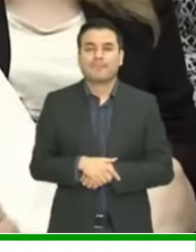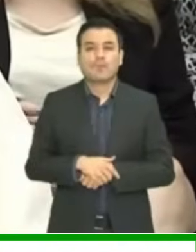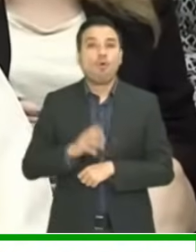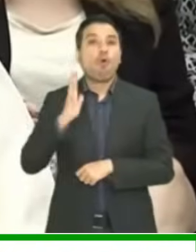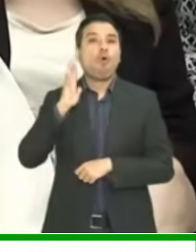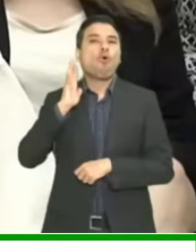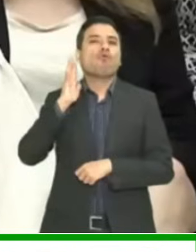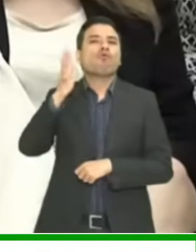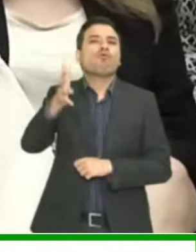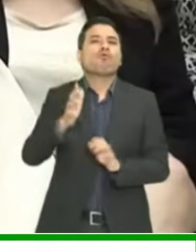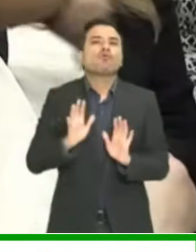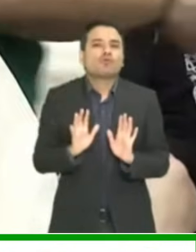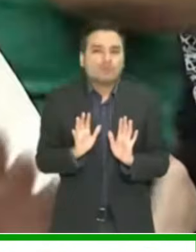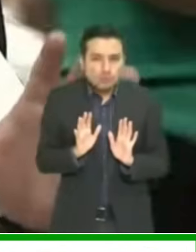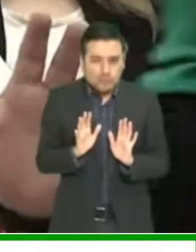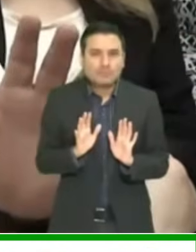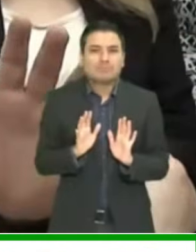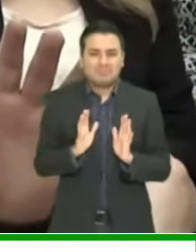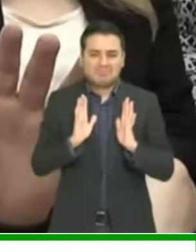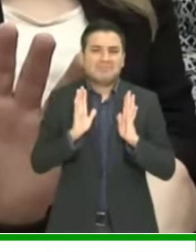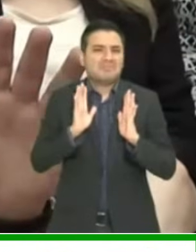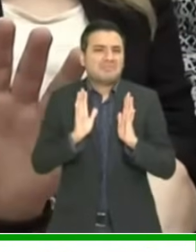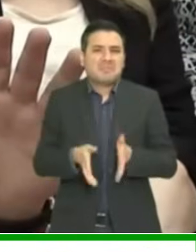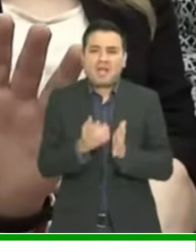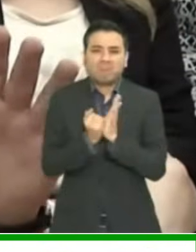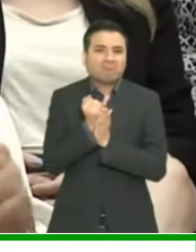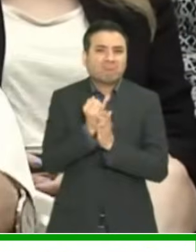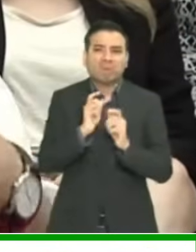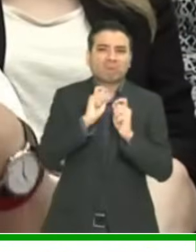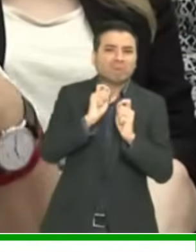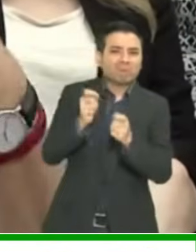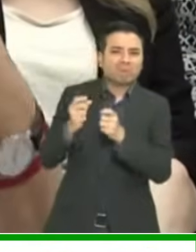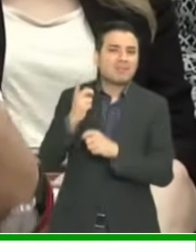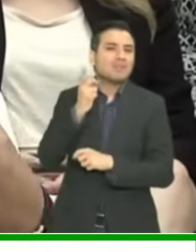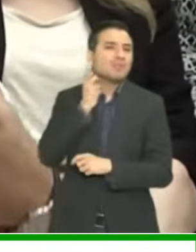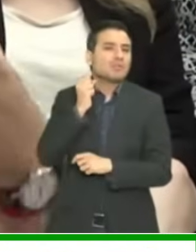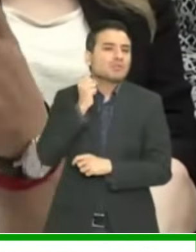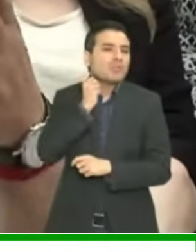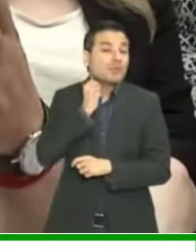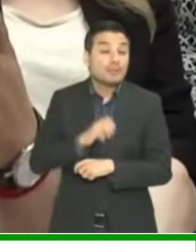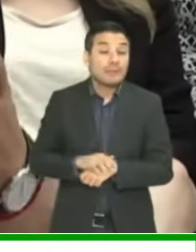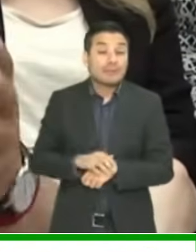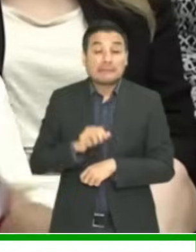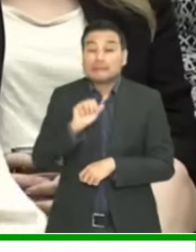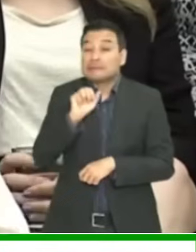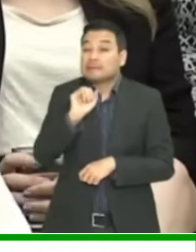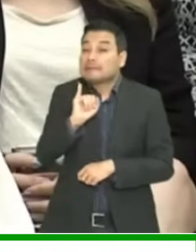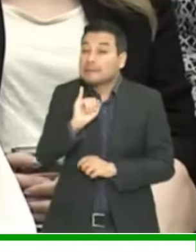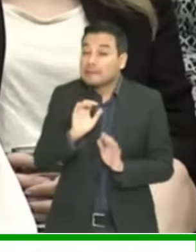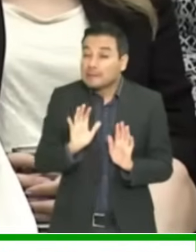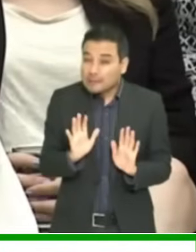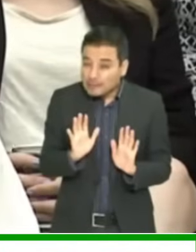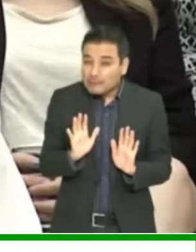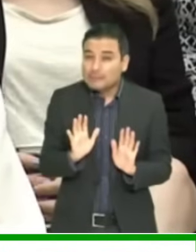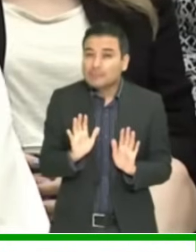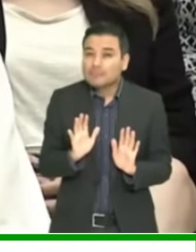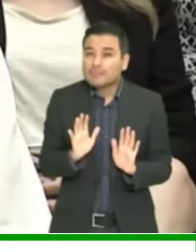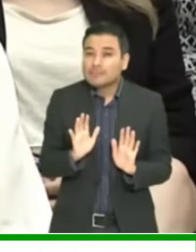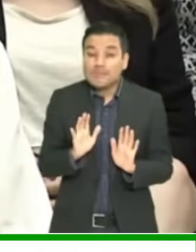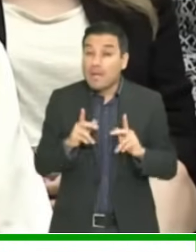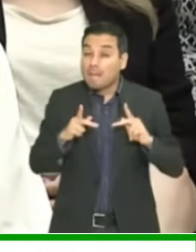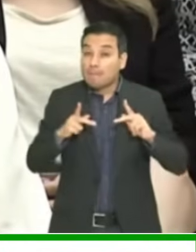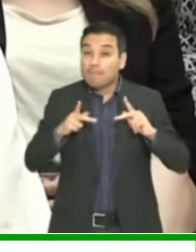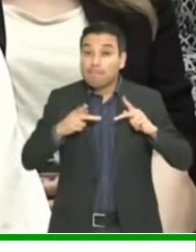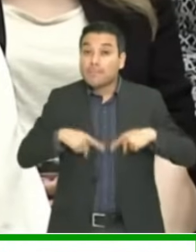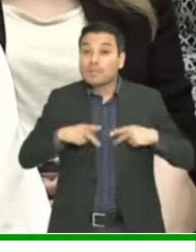final y a partir de ahí pues habrá que aceptar los resultados. Si la expresión popular